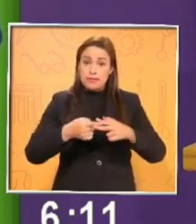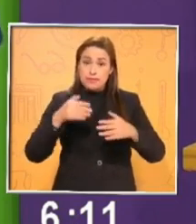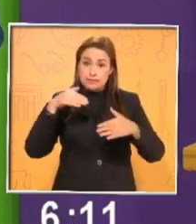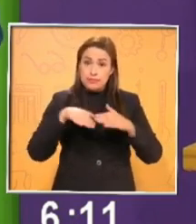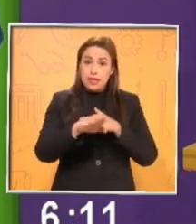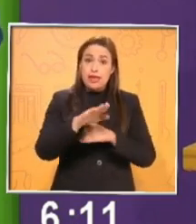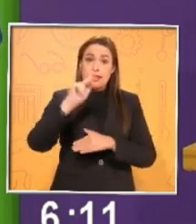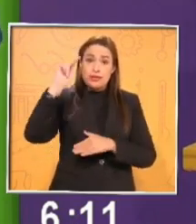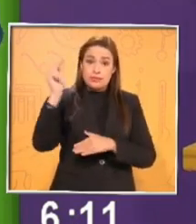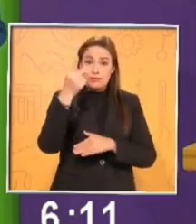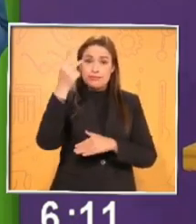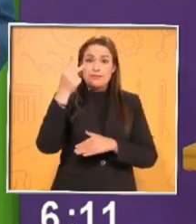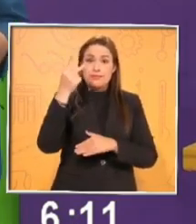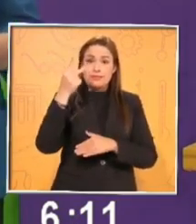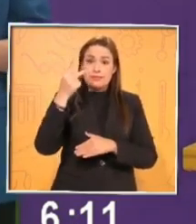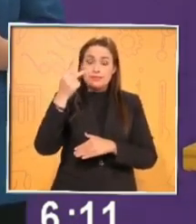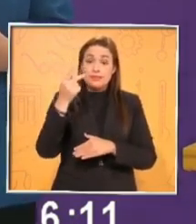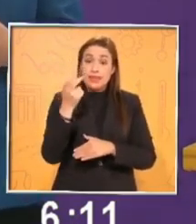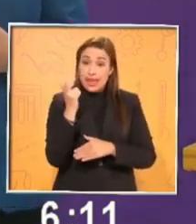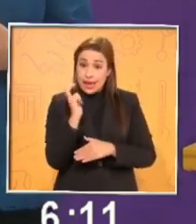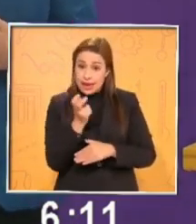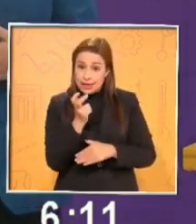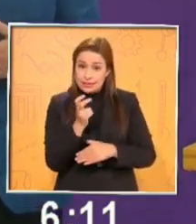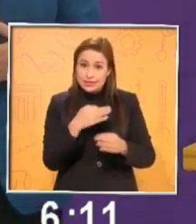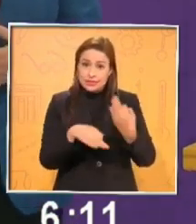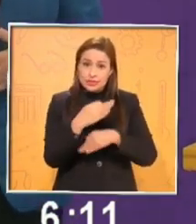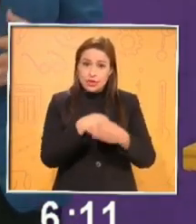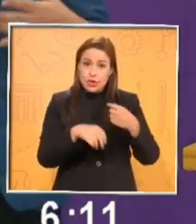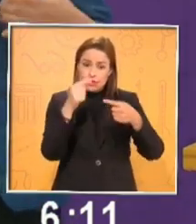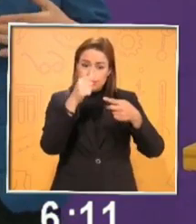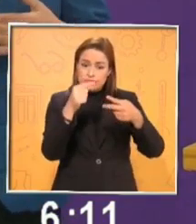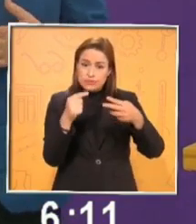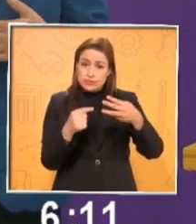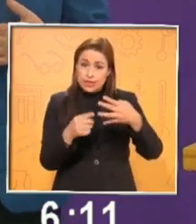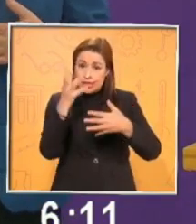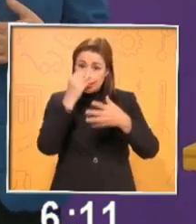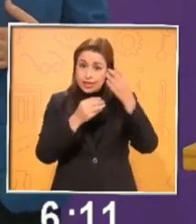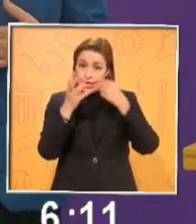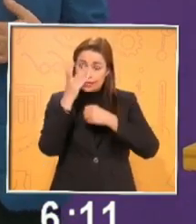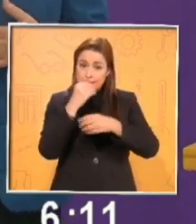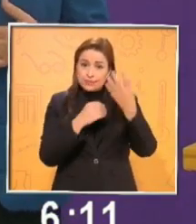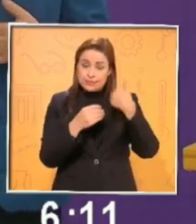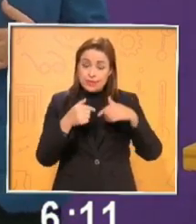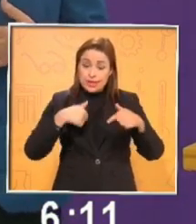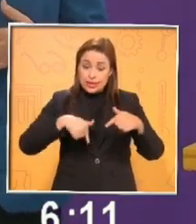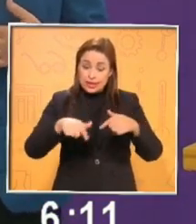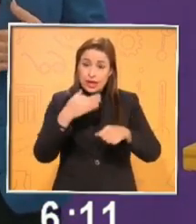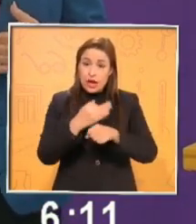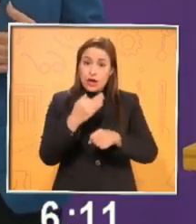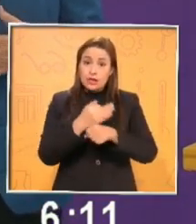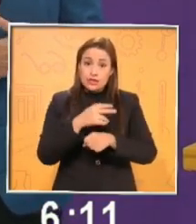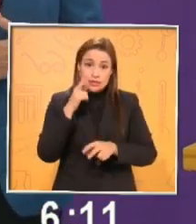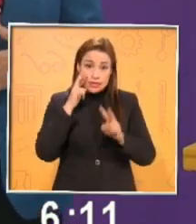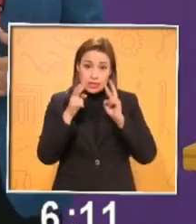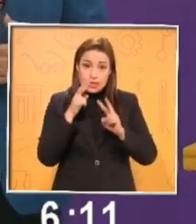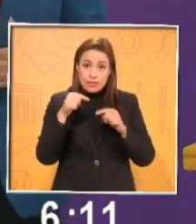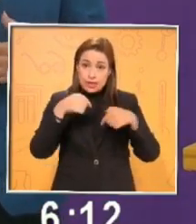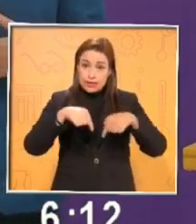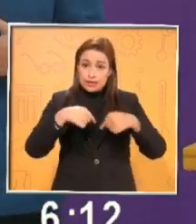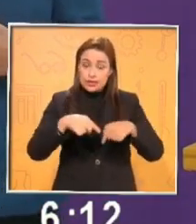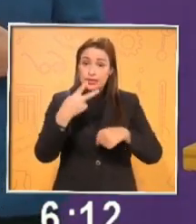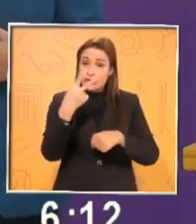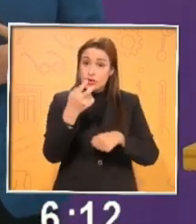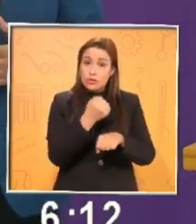prepa. Entonces, los contenidos que estamos viendo, los contenidos que se van a ver en estas dos semanas,